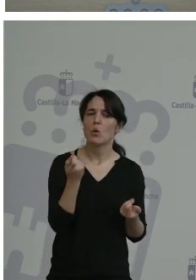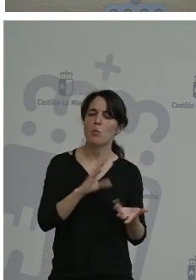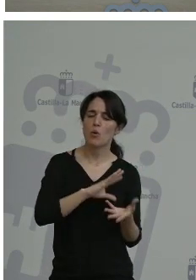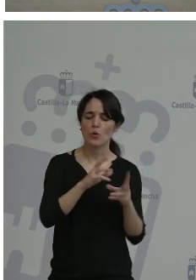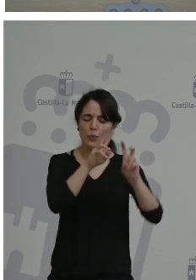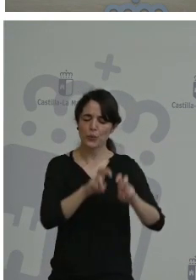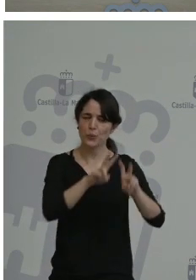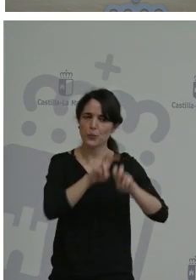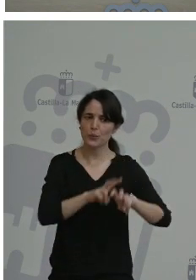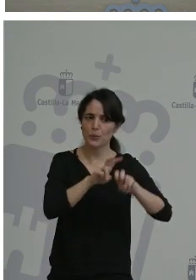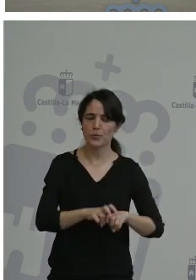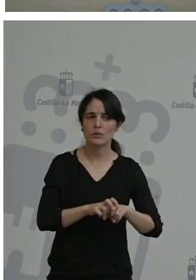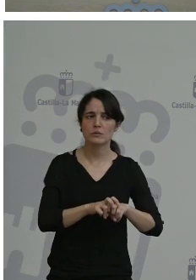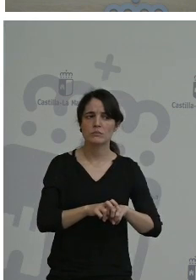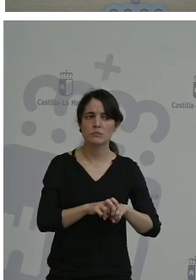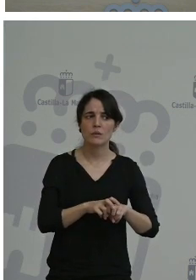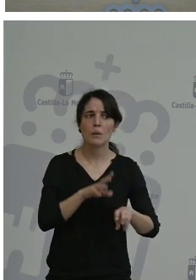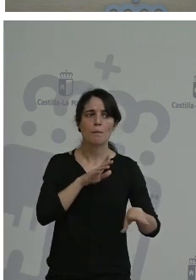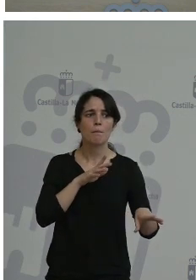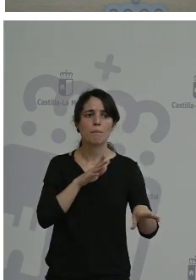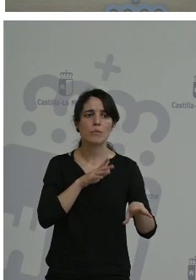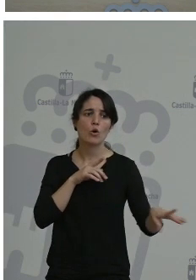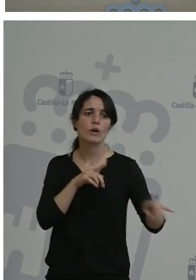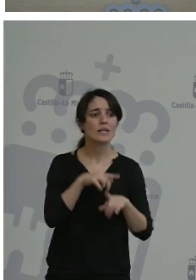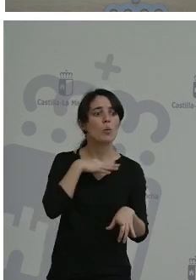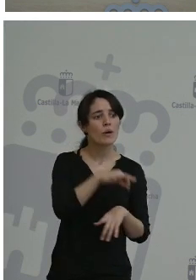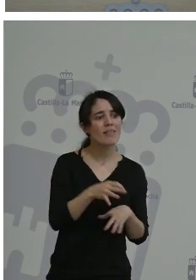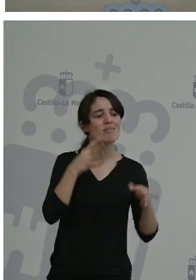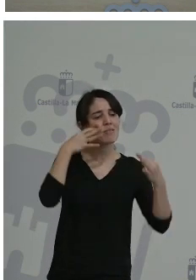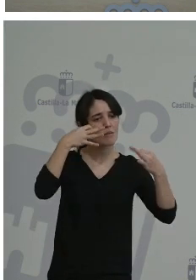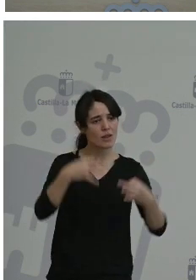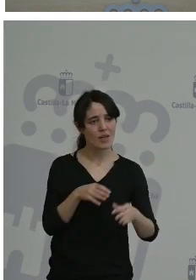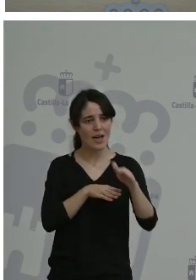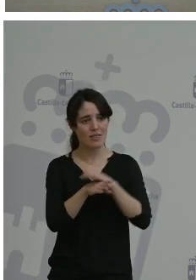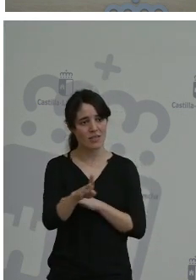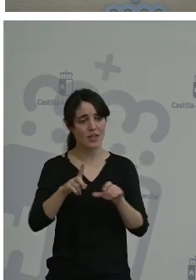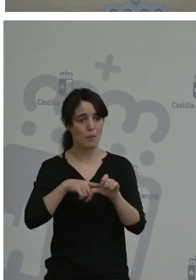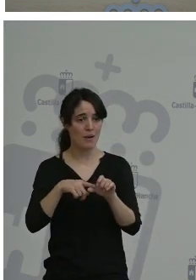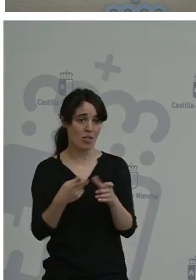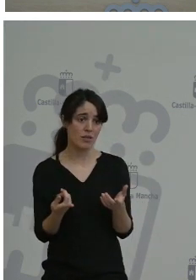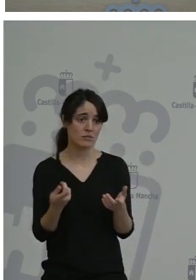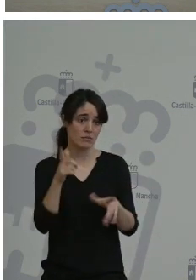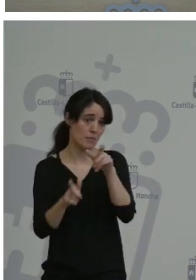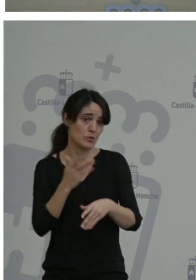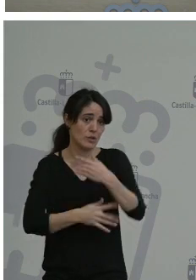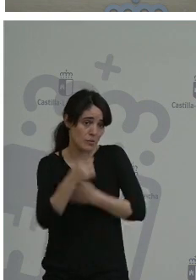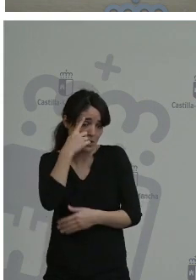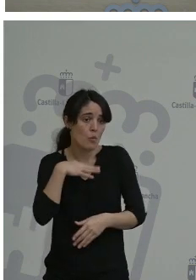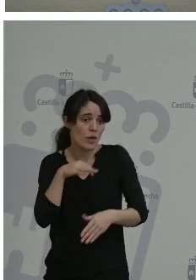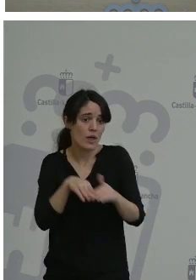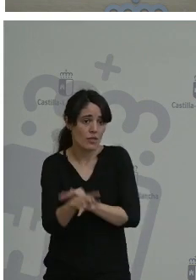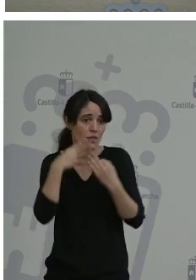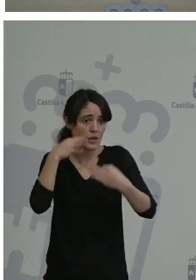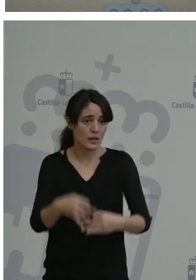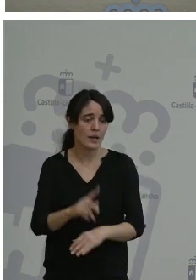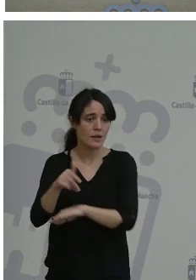que realmente puedan acceder a las plazas que se ofertan. En cuanto a los tribunales que están en